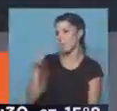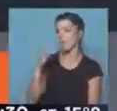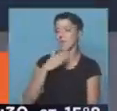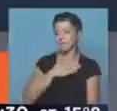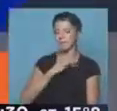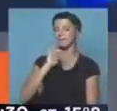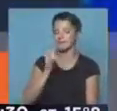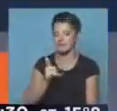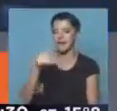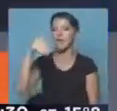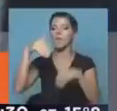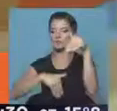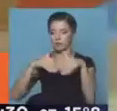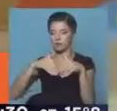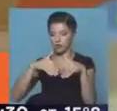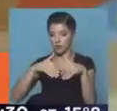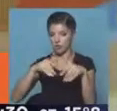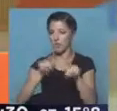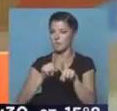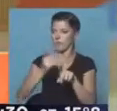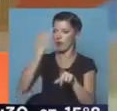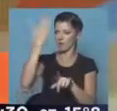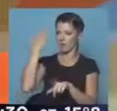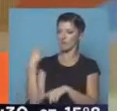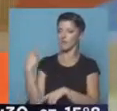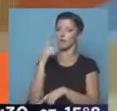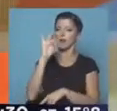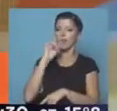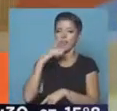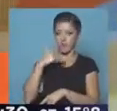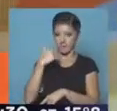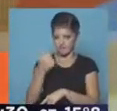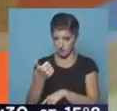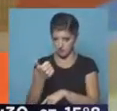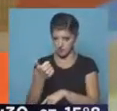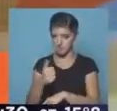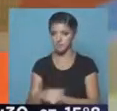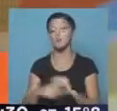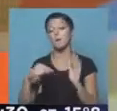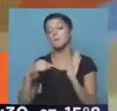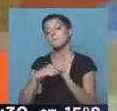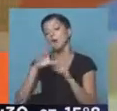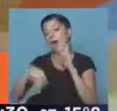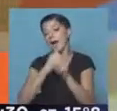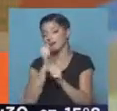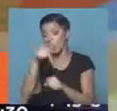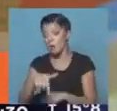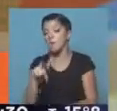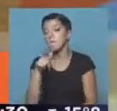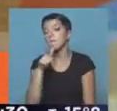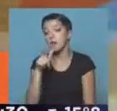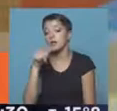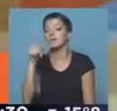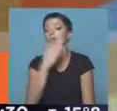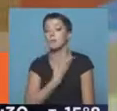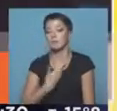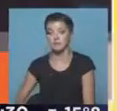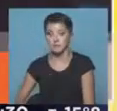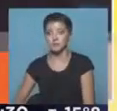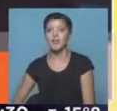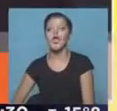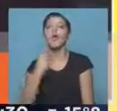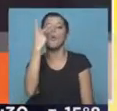la que se dio en su momento con Dilma Rousseff. Hasta el momento, y como están las cuentas al día de hoy, parecería que el presidente reúne el